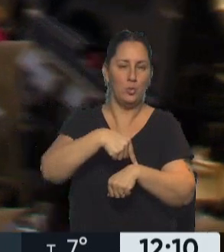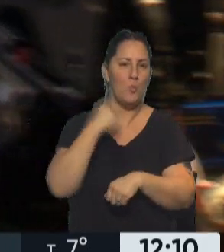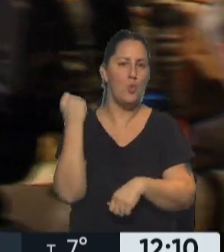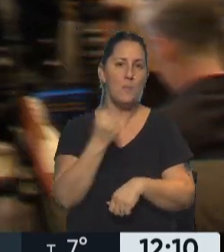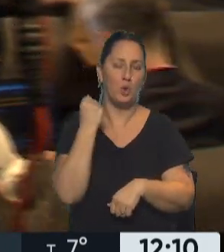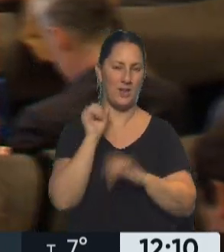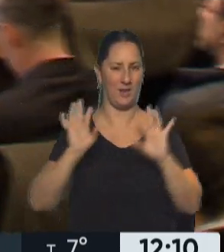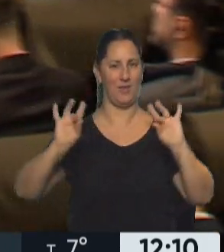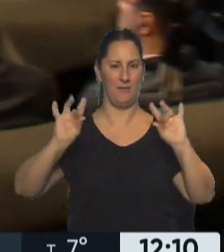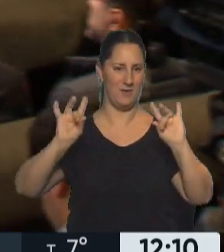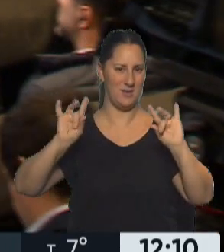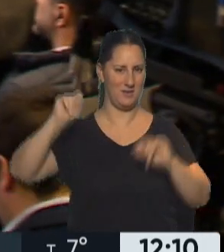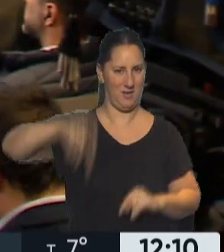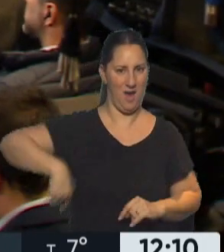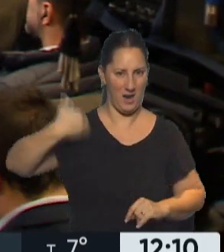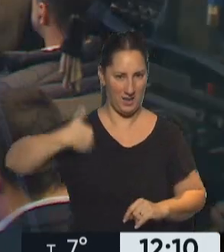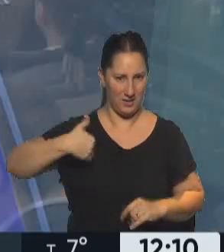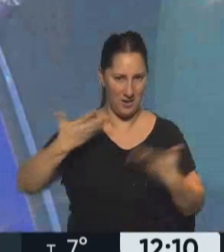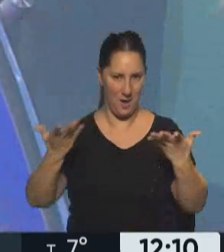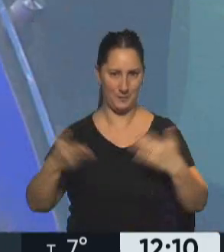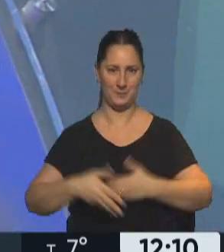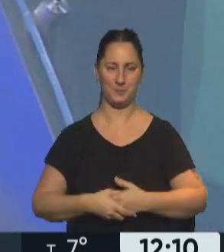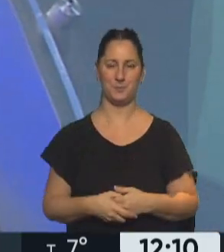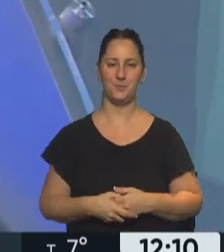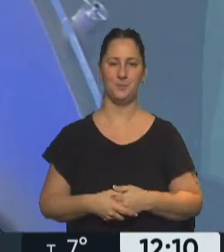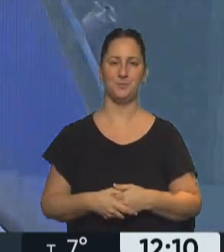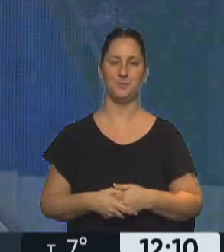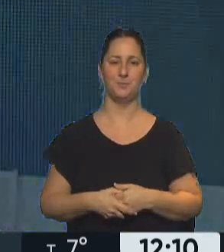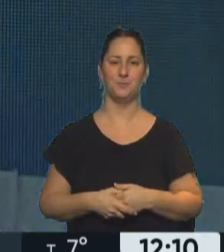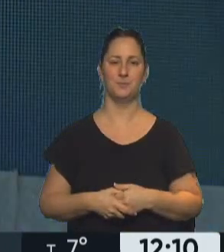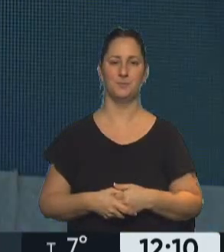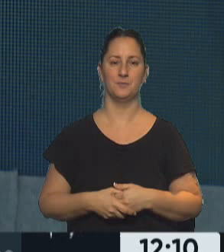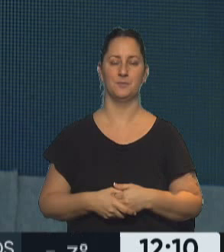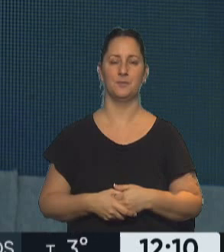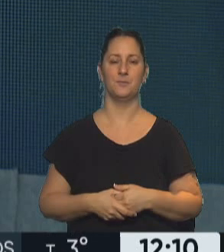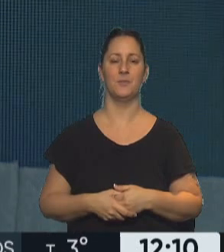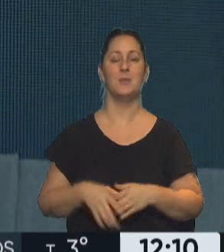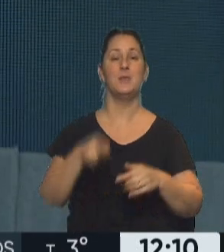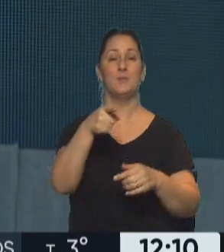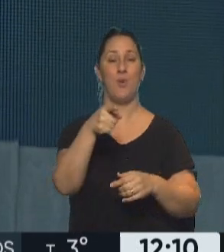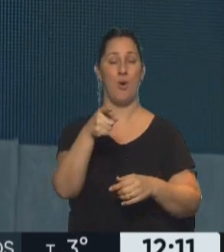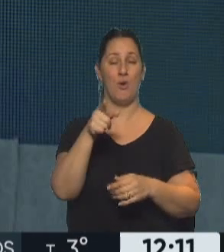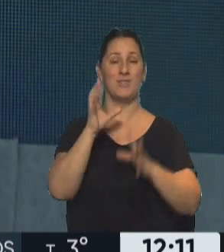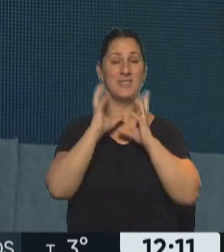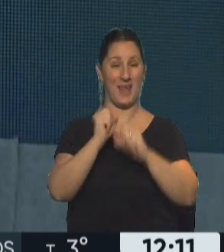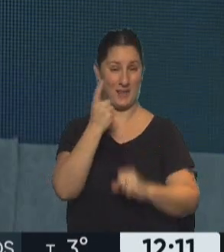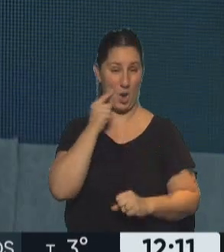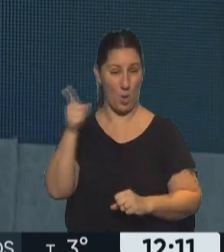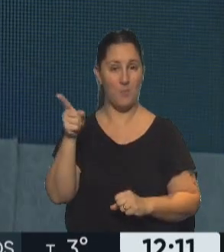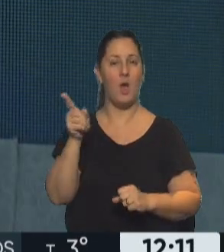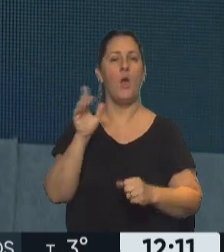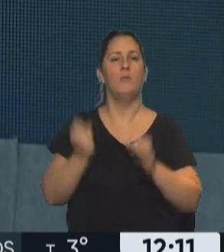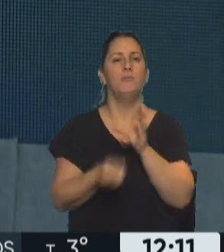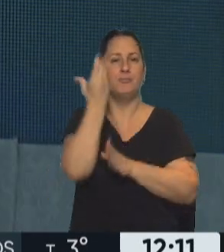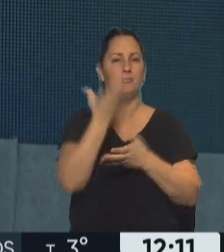y complejos que estamos viviendo. Bueno, la cuestión que hacía recién mención el secretario tiene que ver con la relación de este nuevo